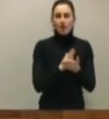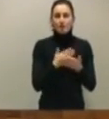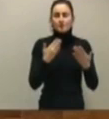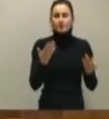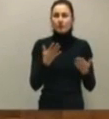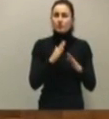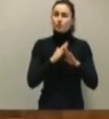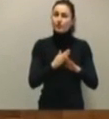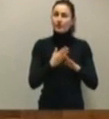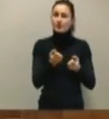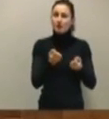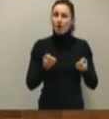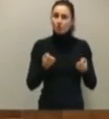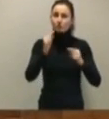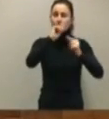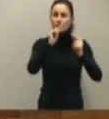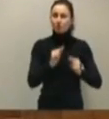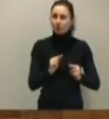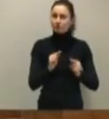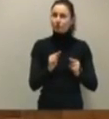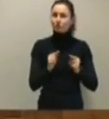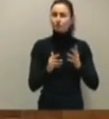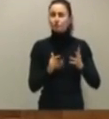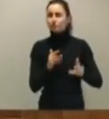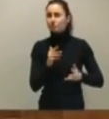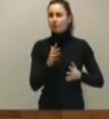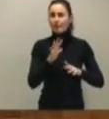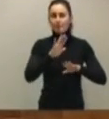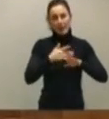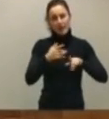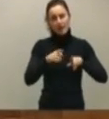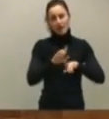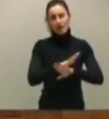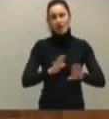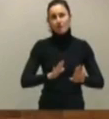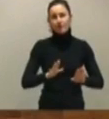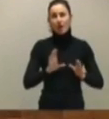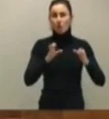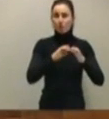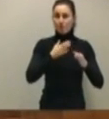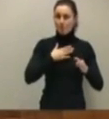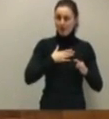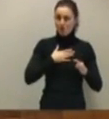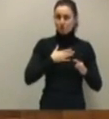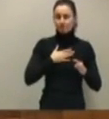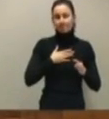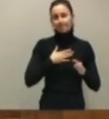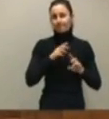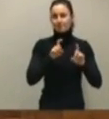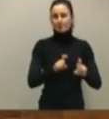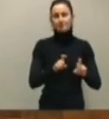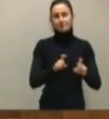¿Son suficientes los ajustes de este presupuesto para colmar las aspiraciones de este grupo parlamentario?